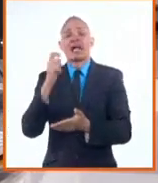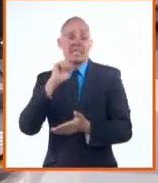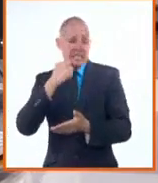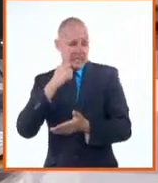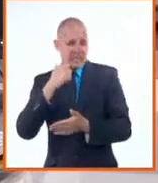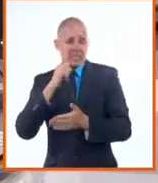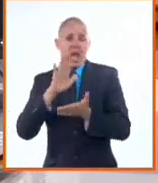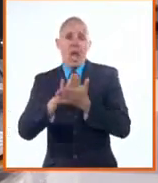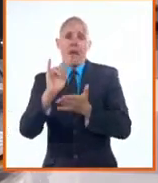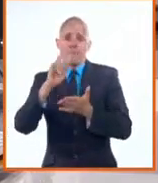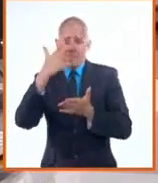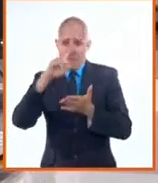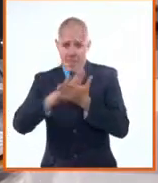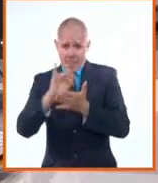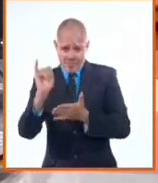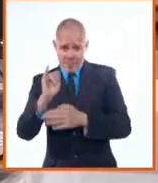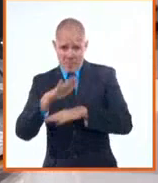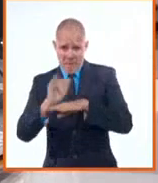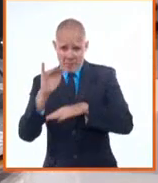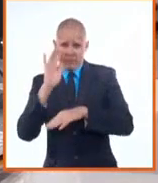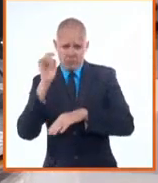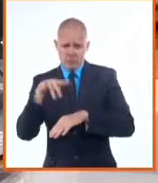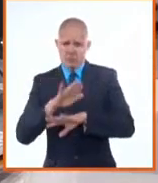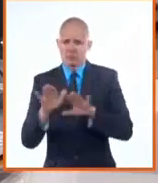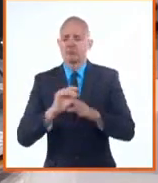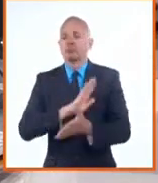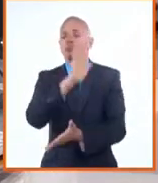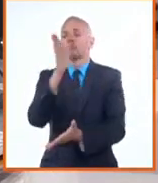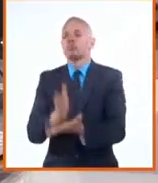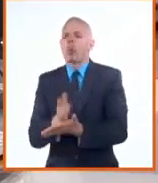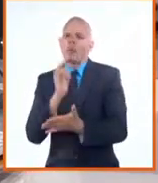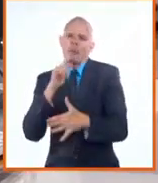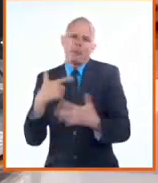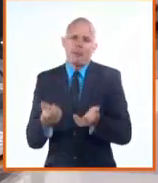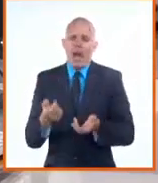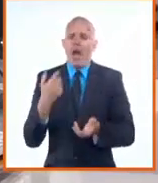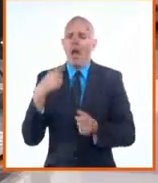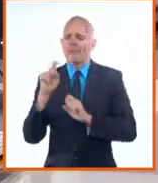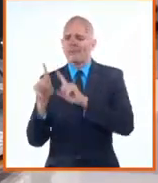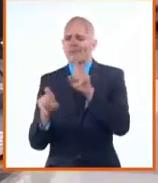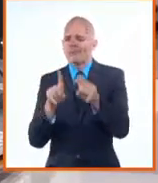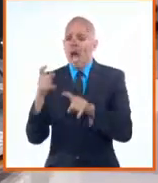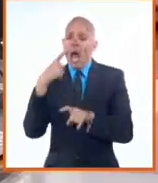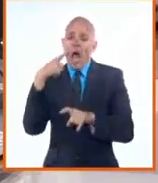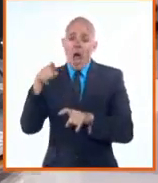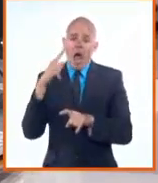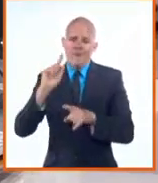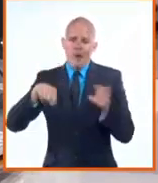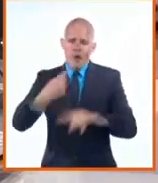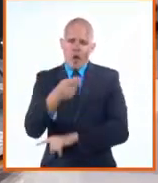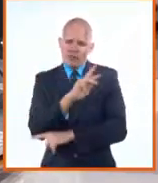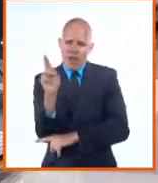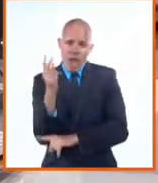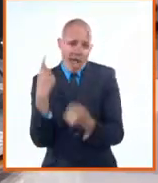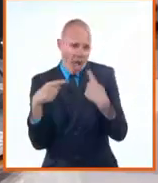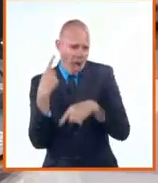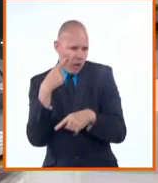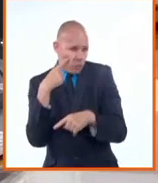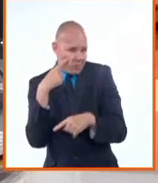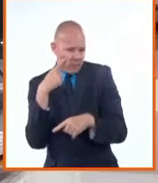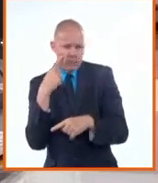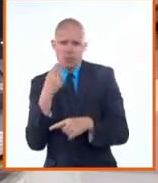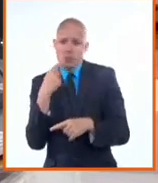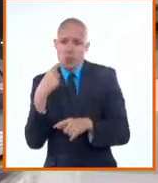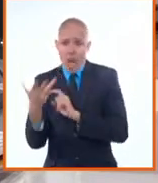tratar de crear alguna división buscar alguna declaración política armar algún algún sin sentido dentro